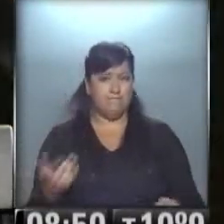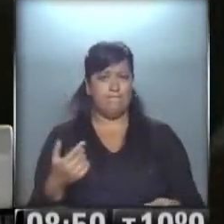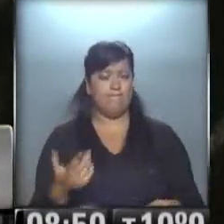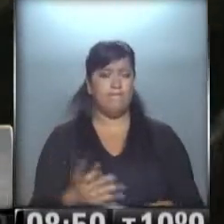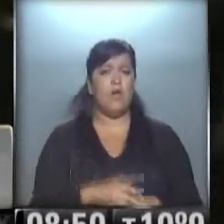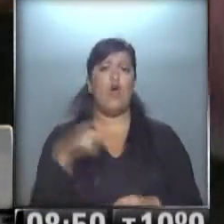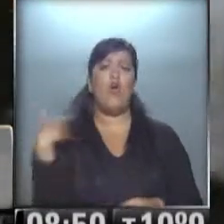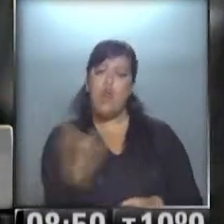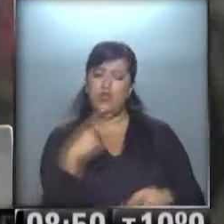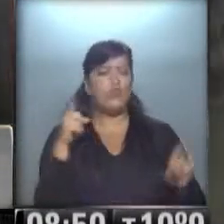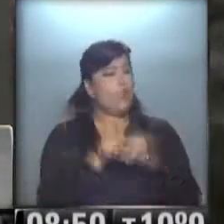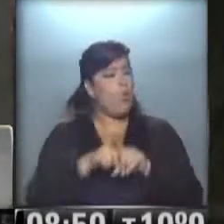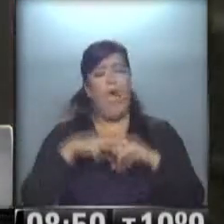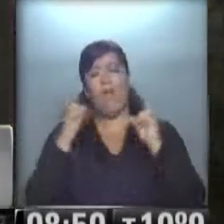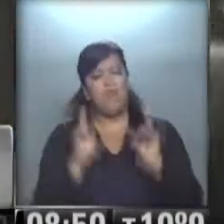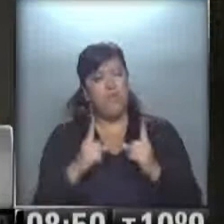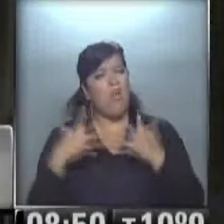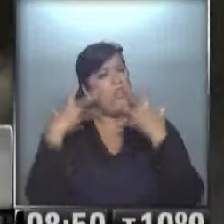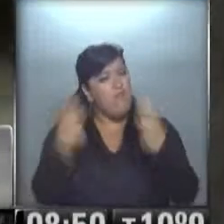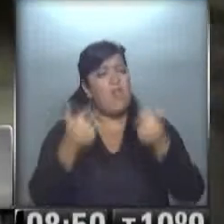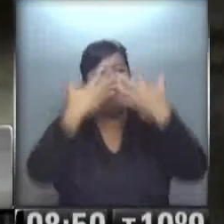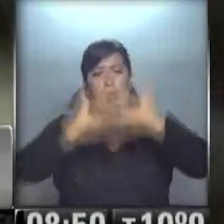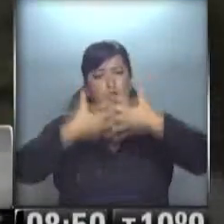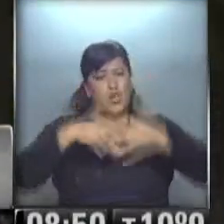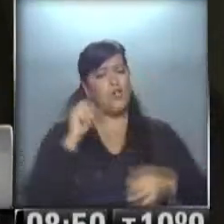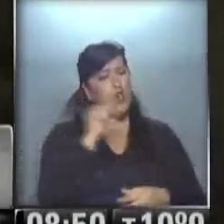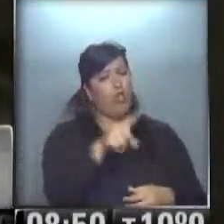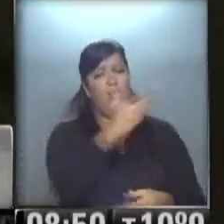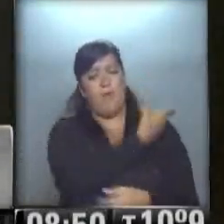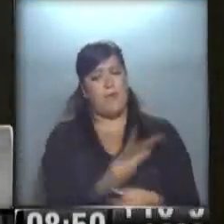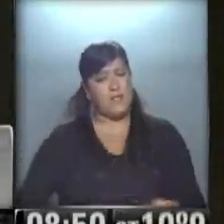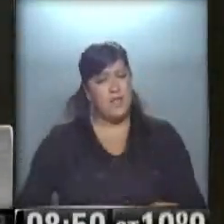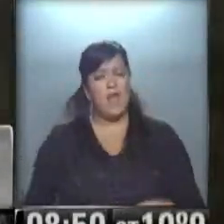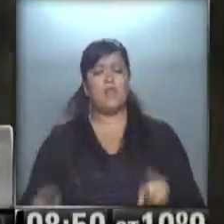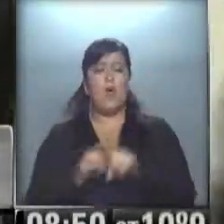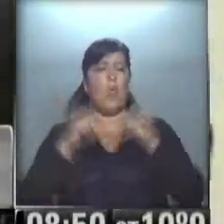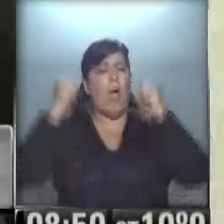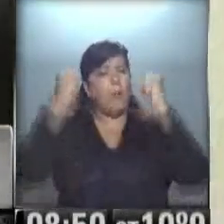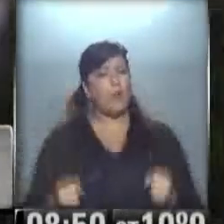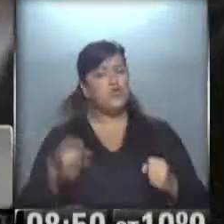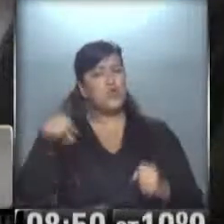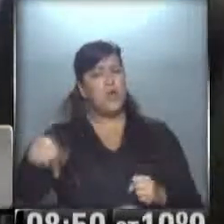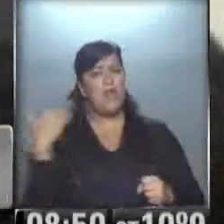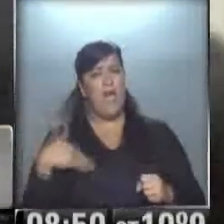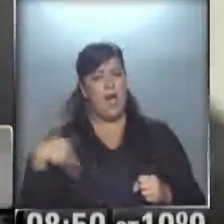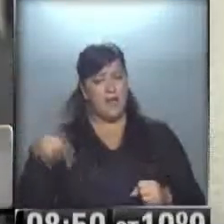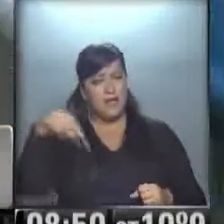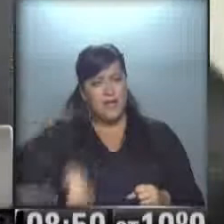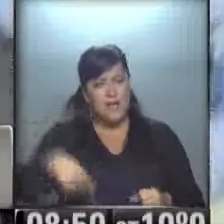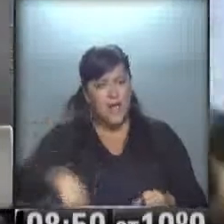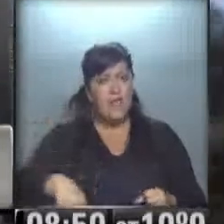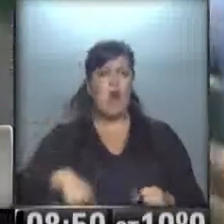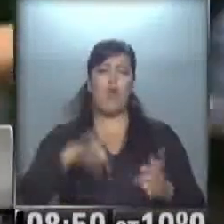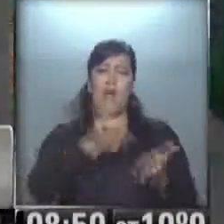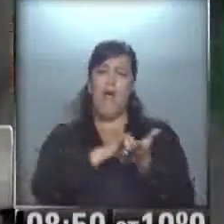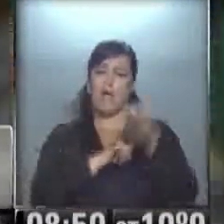vamos a seguir defendiendo este proyecto nacional, vamos a seguir defendiendo la postura argentina que tenemos hoy en Nueva